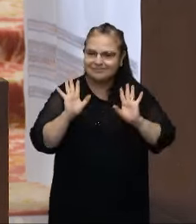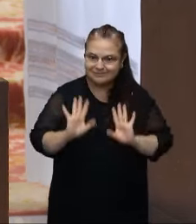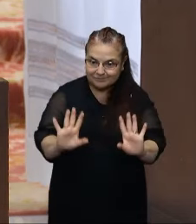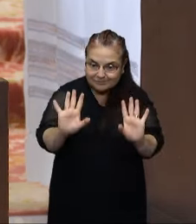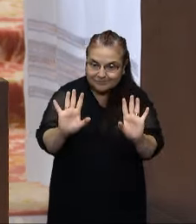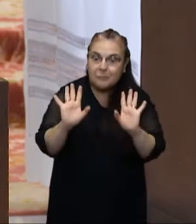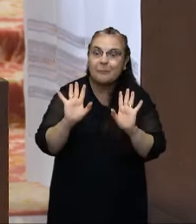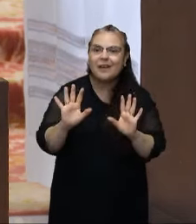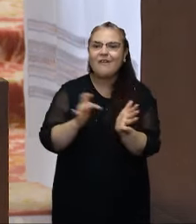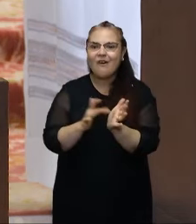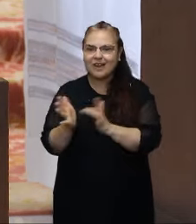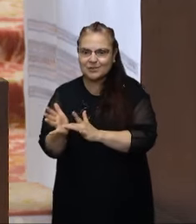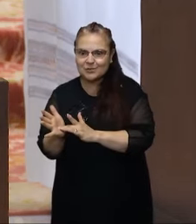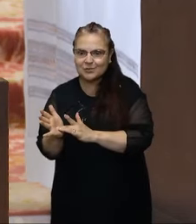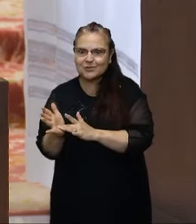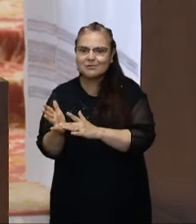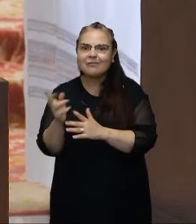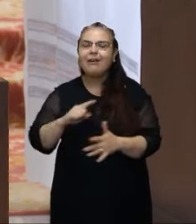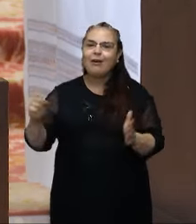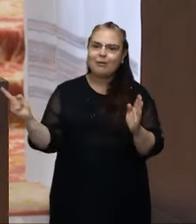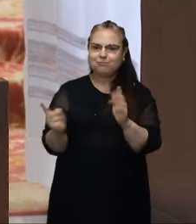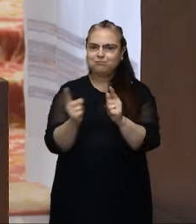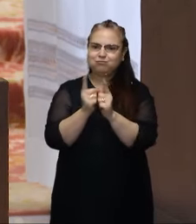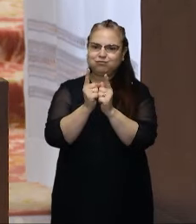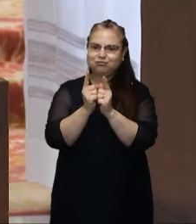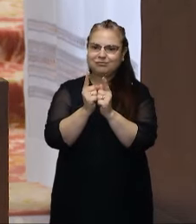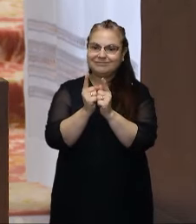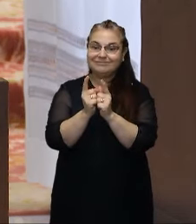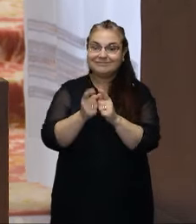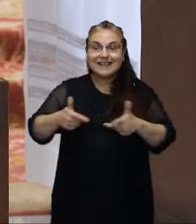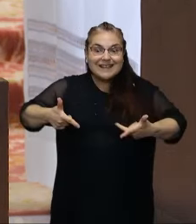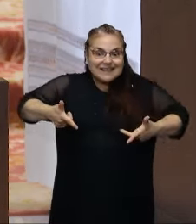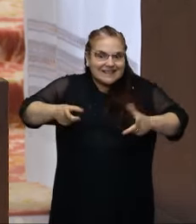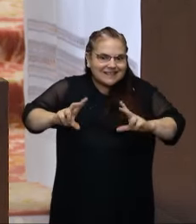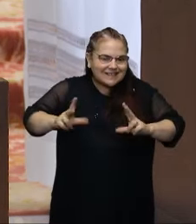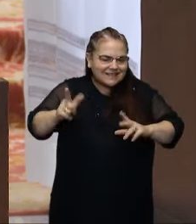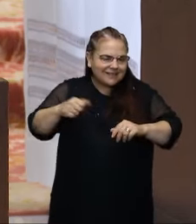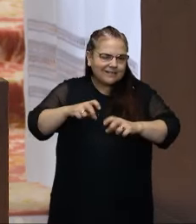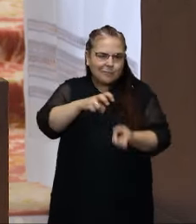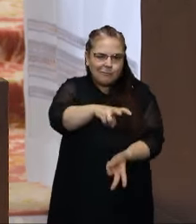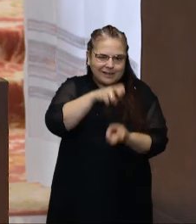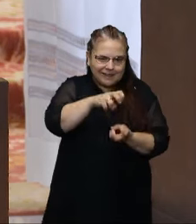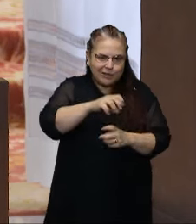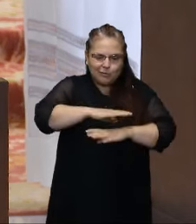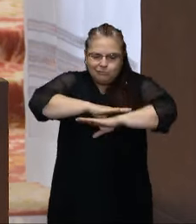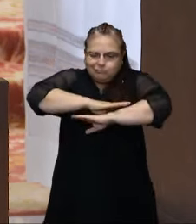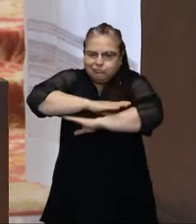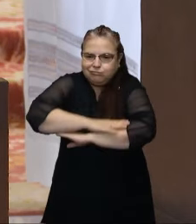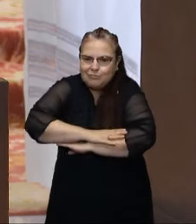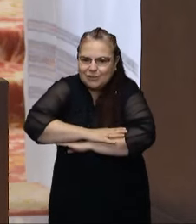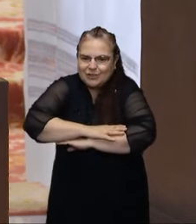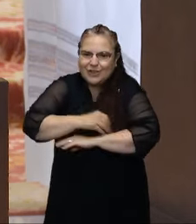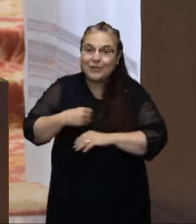estos publicanos, sentado al mostrador de los impuestos, y le dice: sígueme.